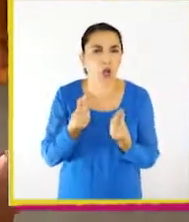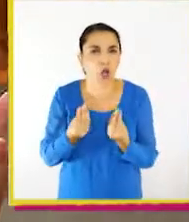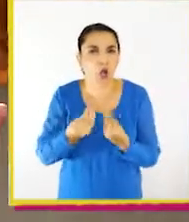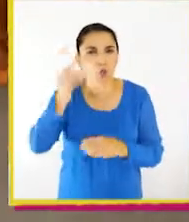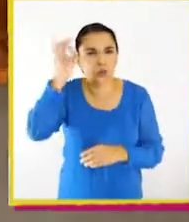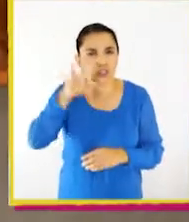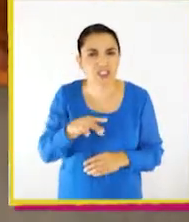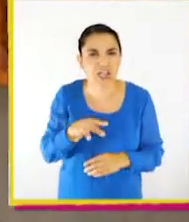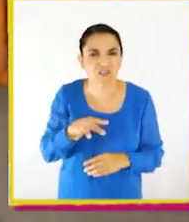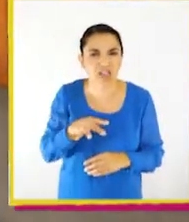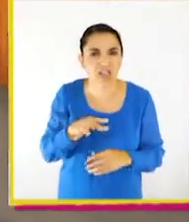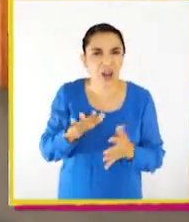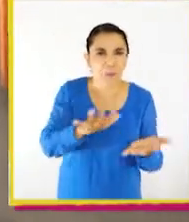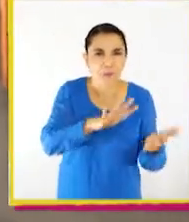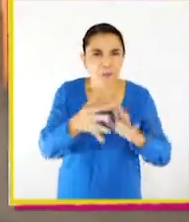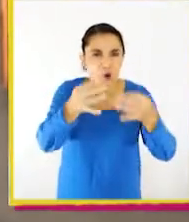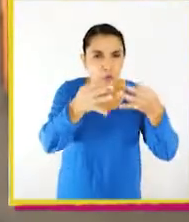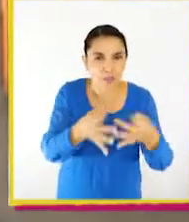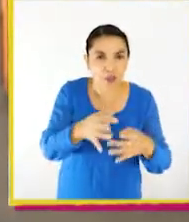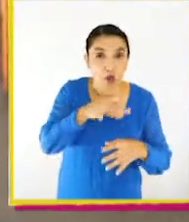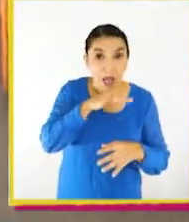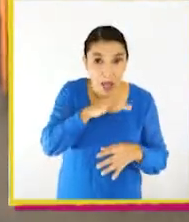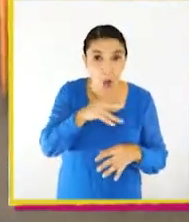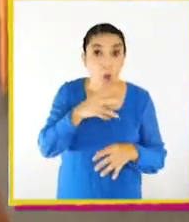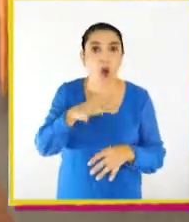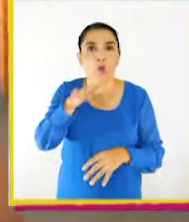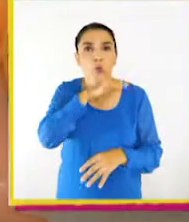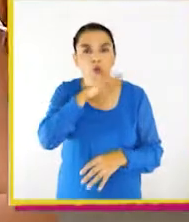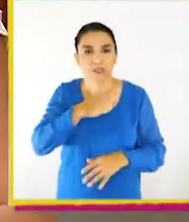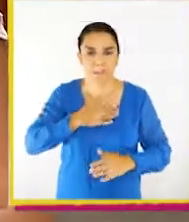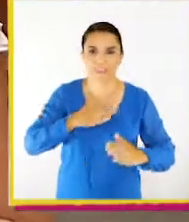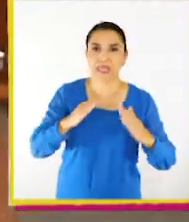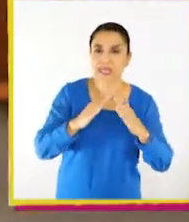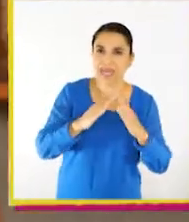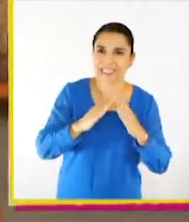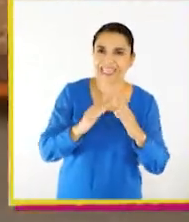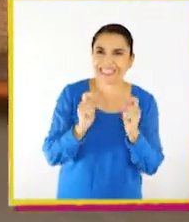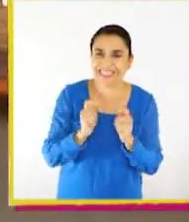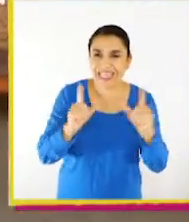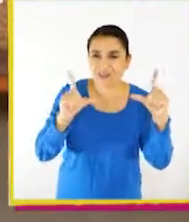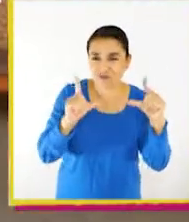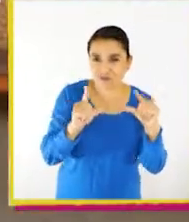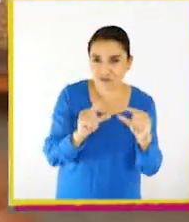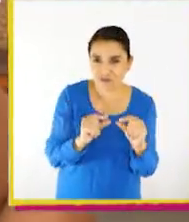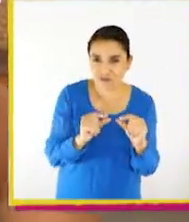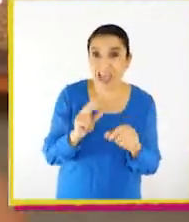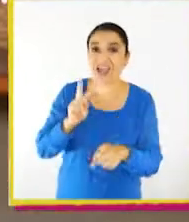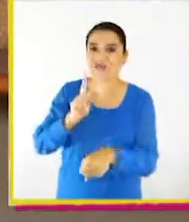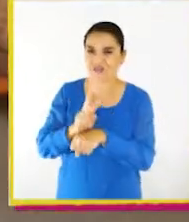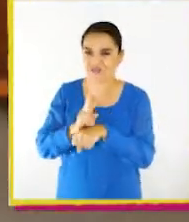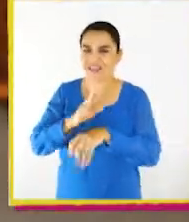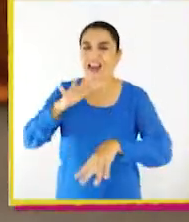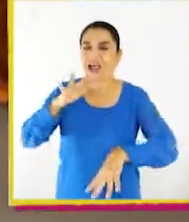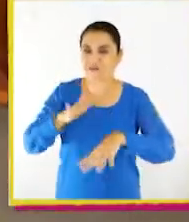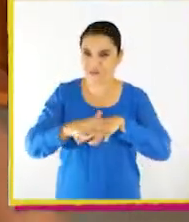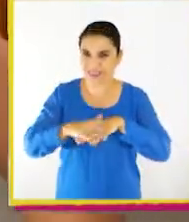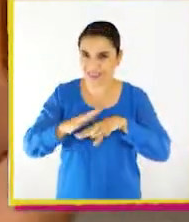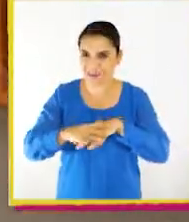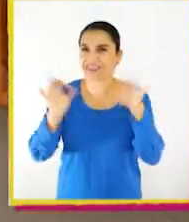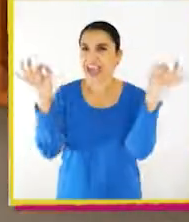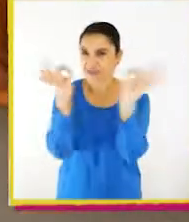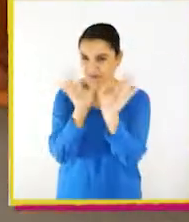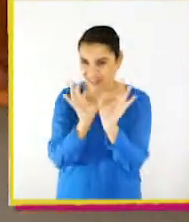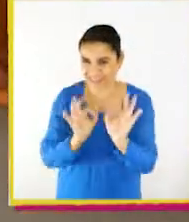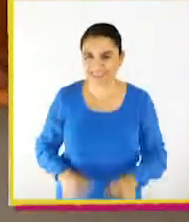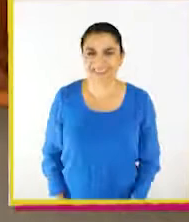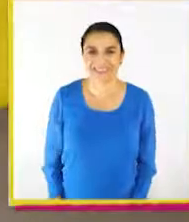podría saber cuál es el promedio de agua que se consume en mi casa y así intentar reducirla? La profesora de matemática